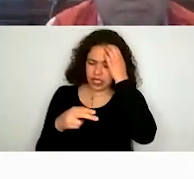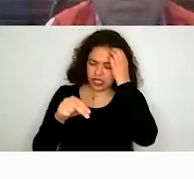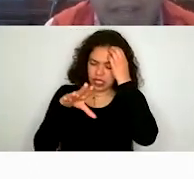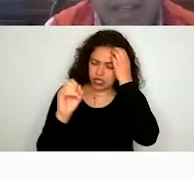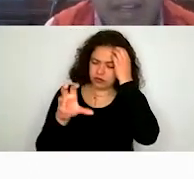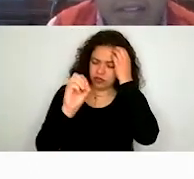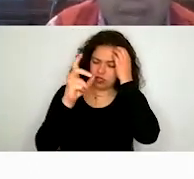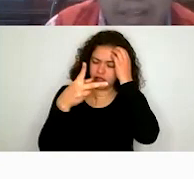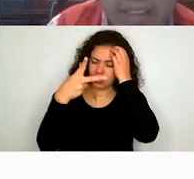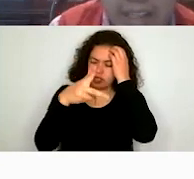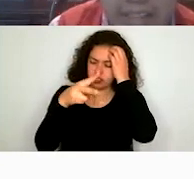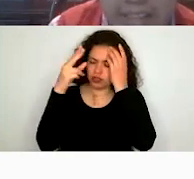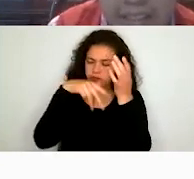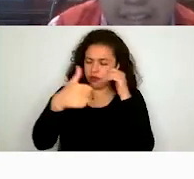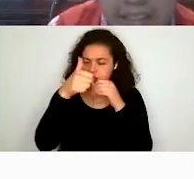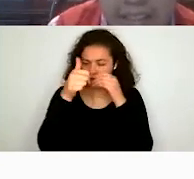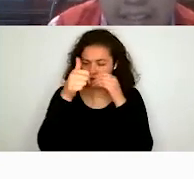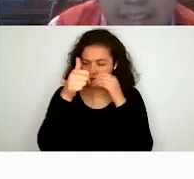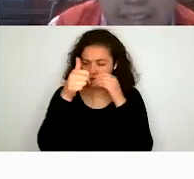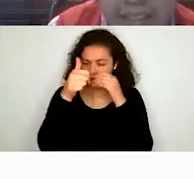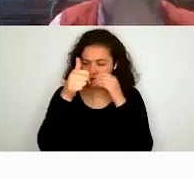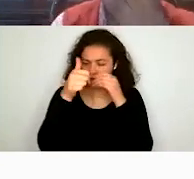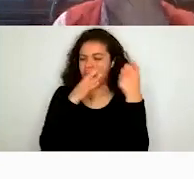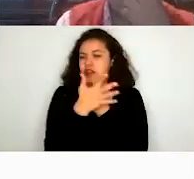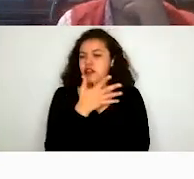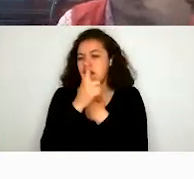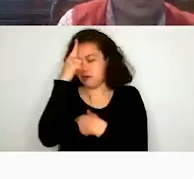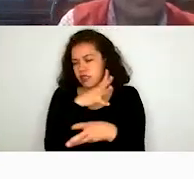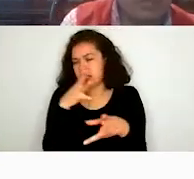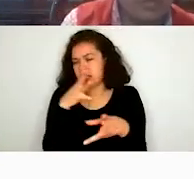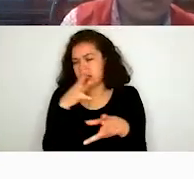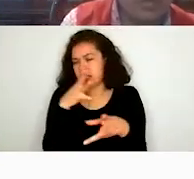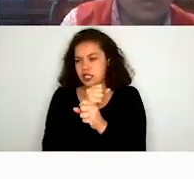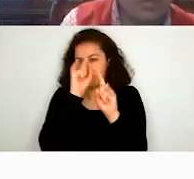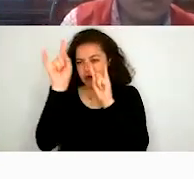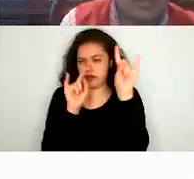2011, que nos habla de las señales y avisos para protección civil.